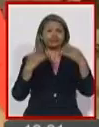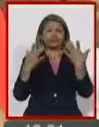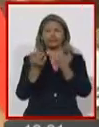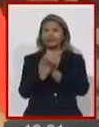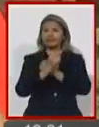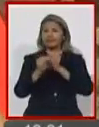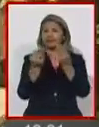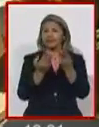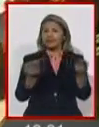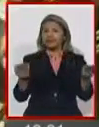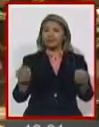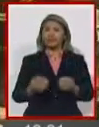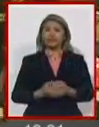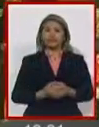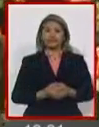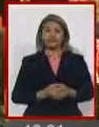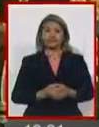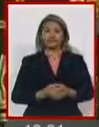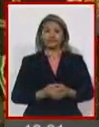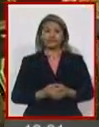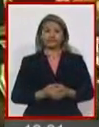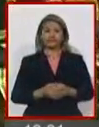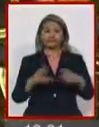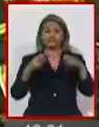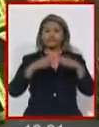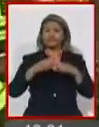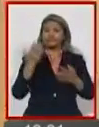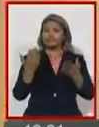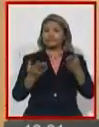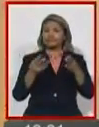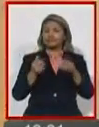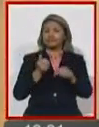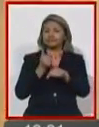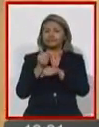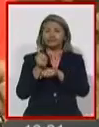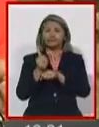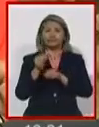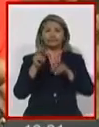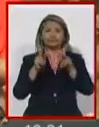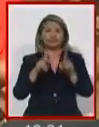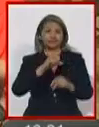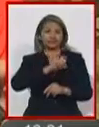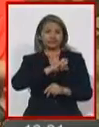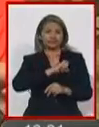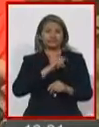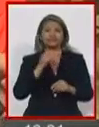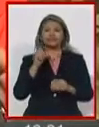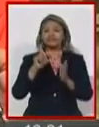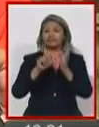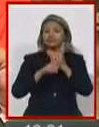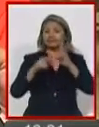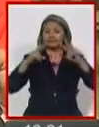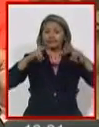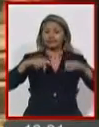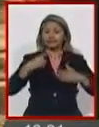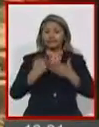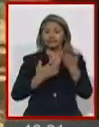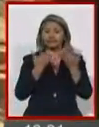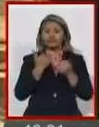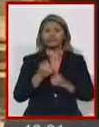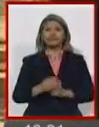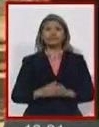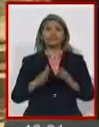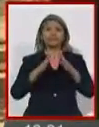logrado sacar algunos objetos. Probablemente sea un corte eléctrico, no obstante el personal post incendio hará la revisión y la inspección adecuada.